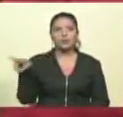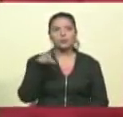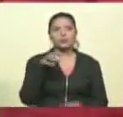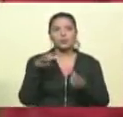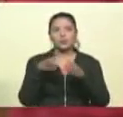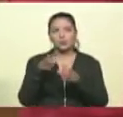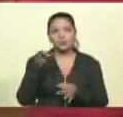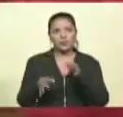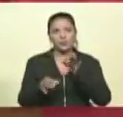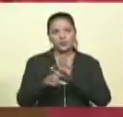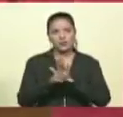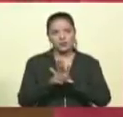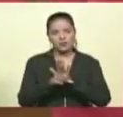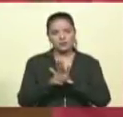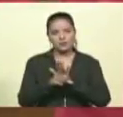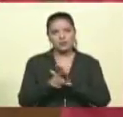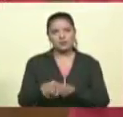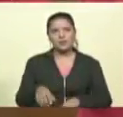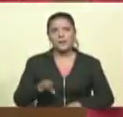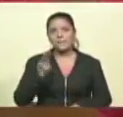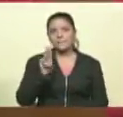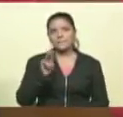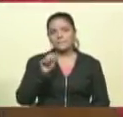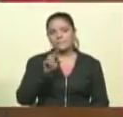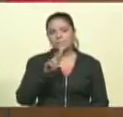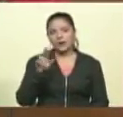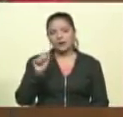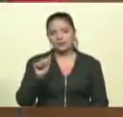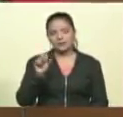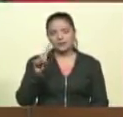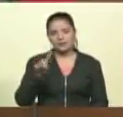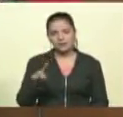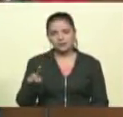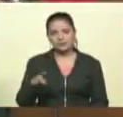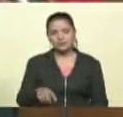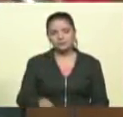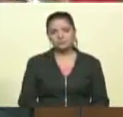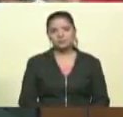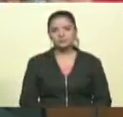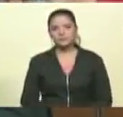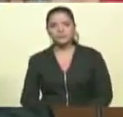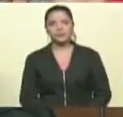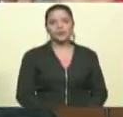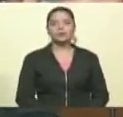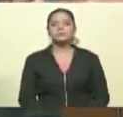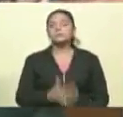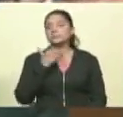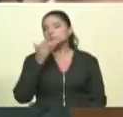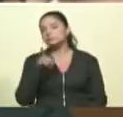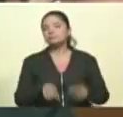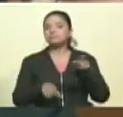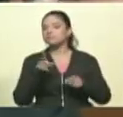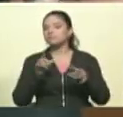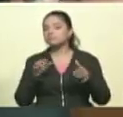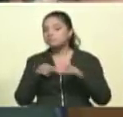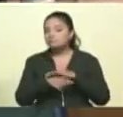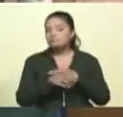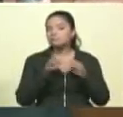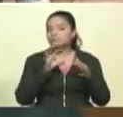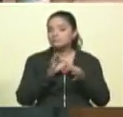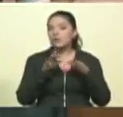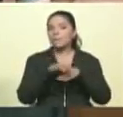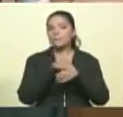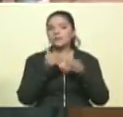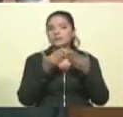Parrazaluz? Mira, Parrazaluzo se acercó de varias maneras al